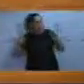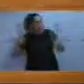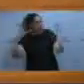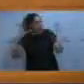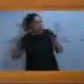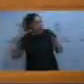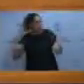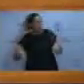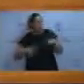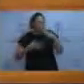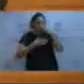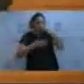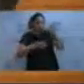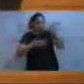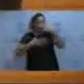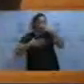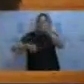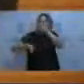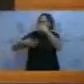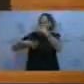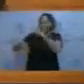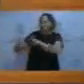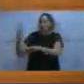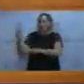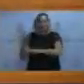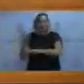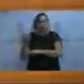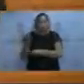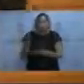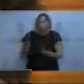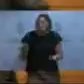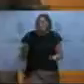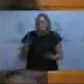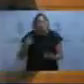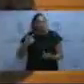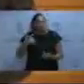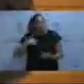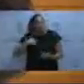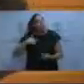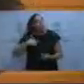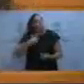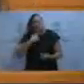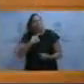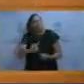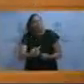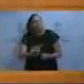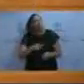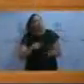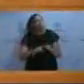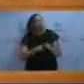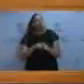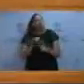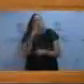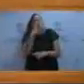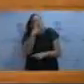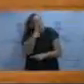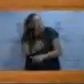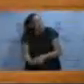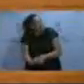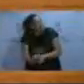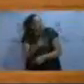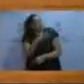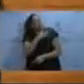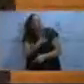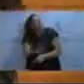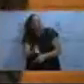culpable de que el corteo de Andréa no esté... Es decir, yo se lo digo sinceramente, que la admiro porque, además, encima venimos a preguntarle porque